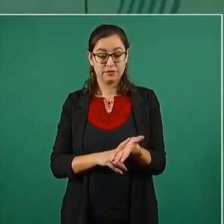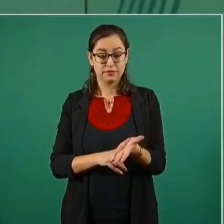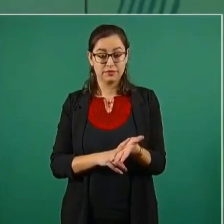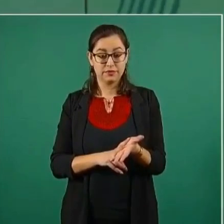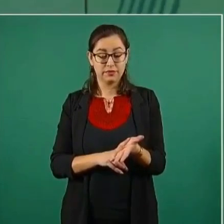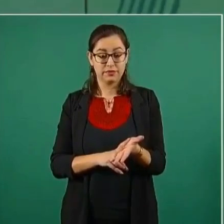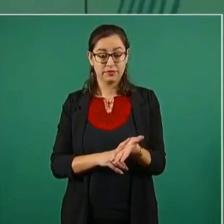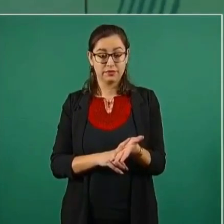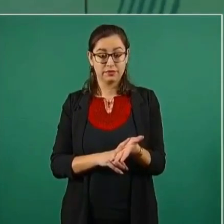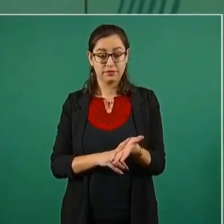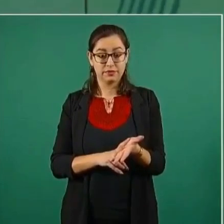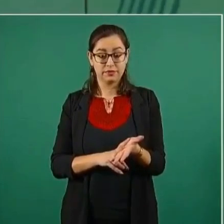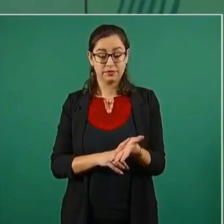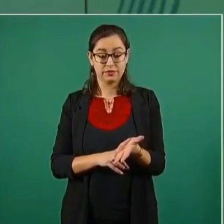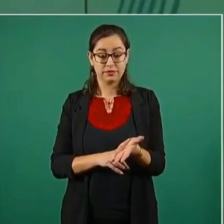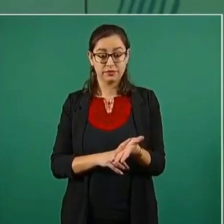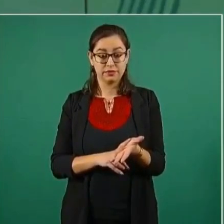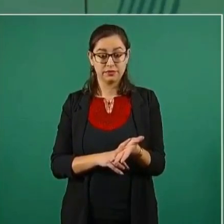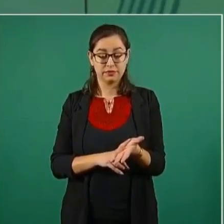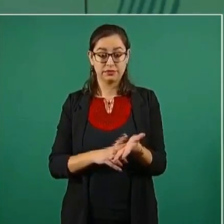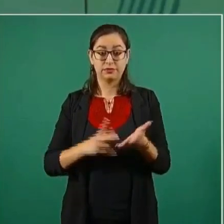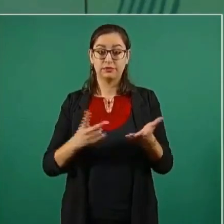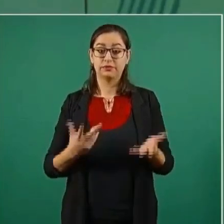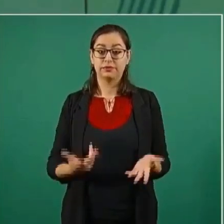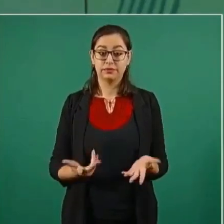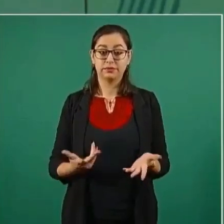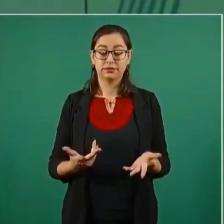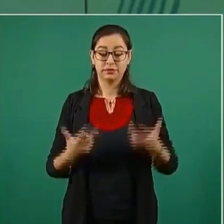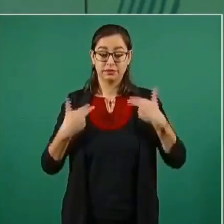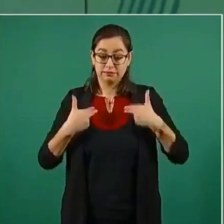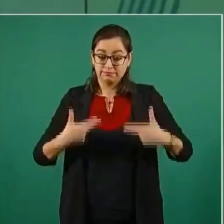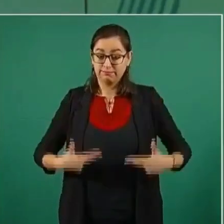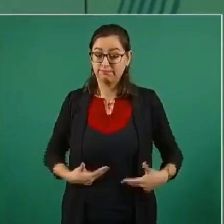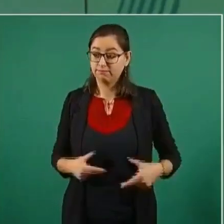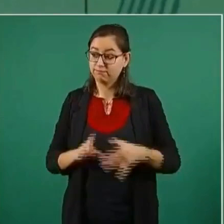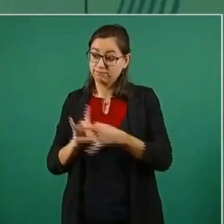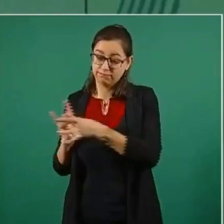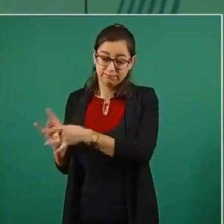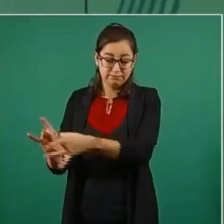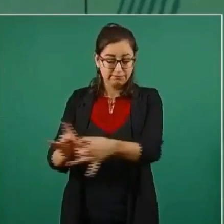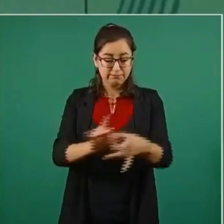el regresar a lo básico, al humanismo,